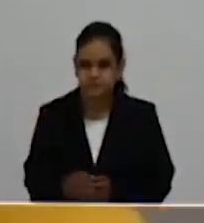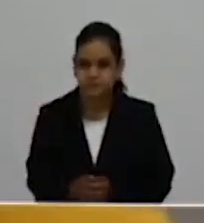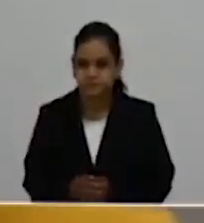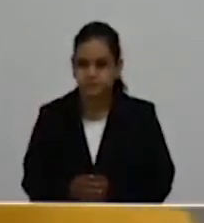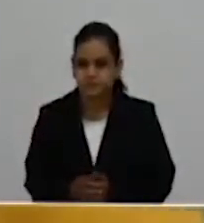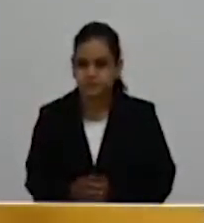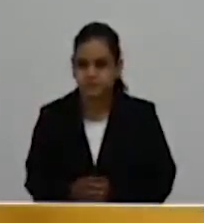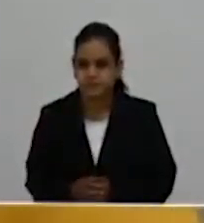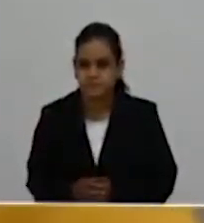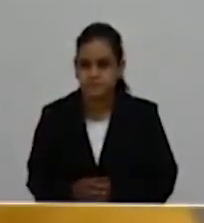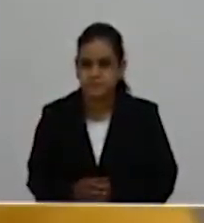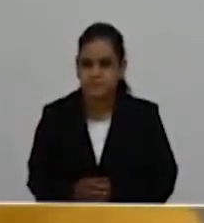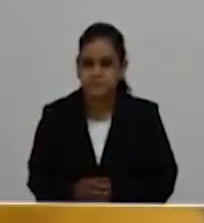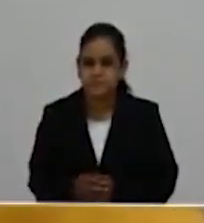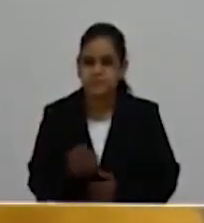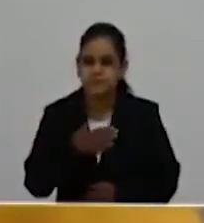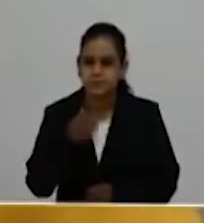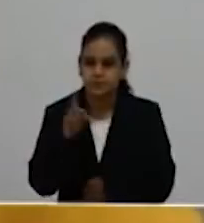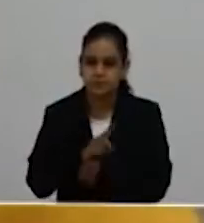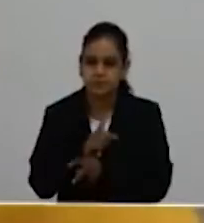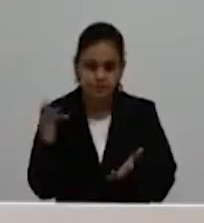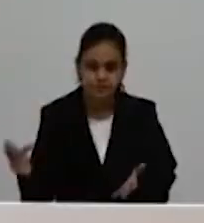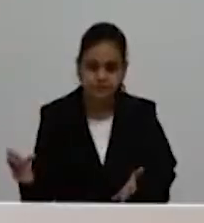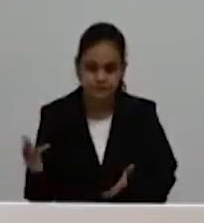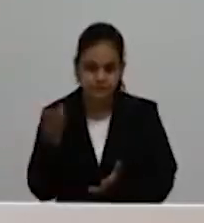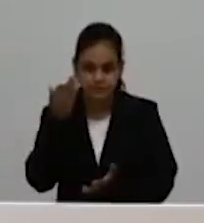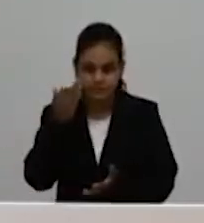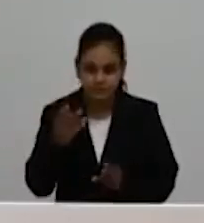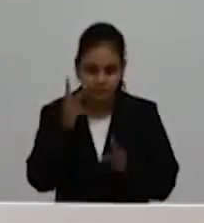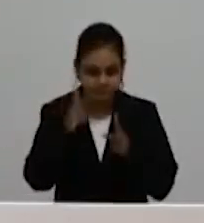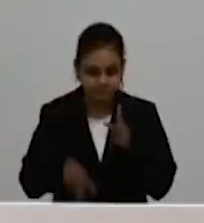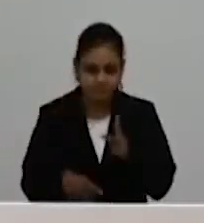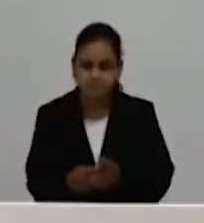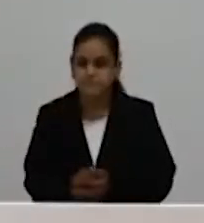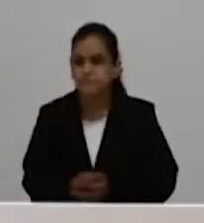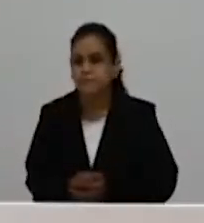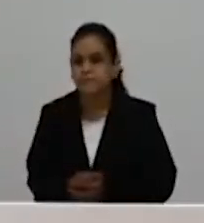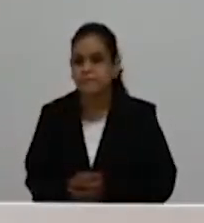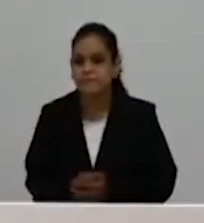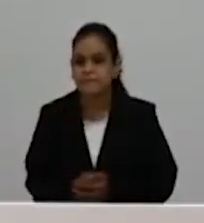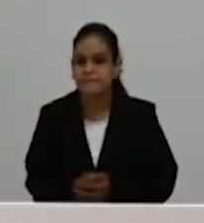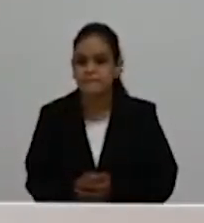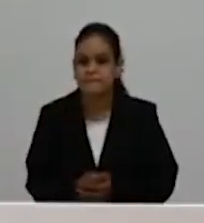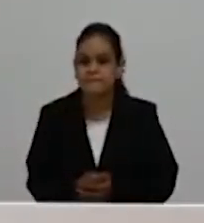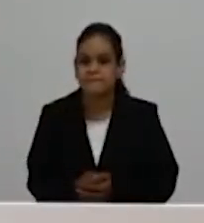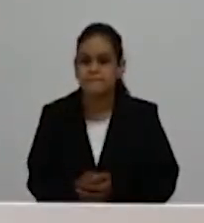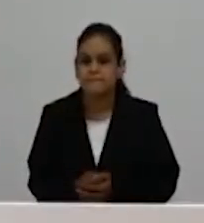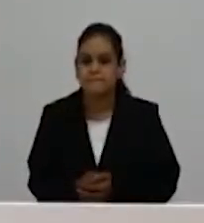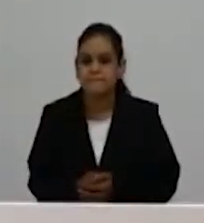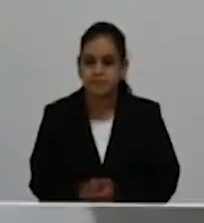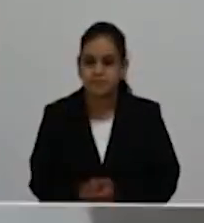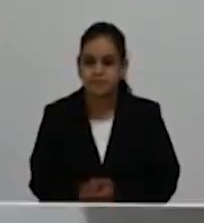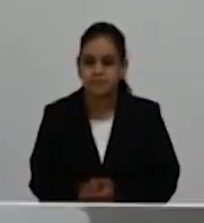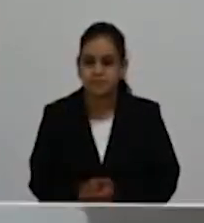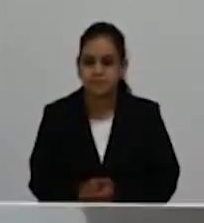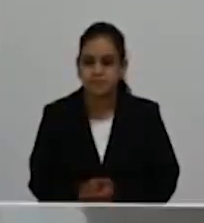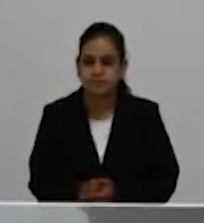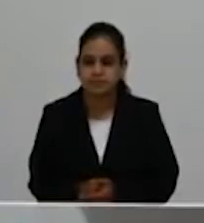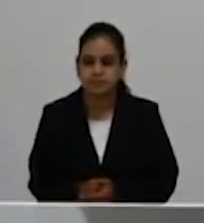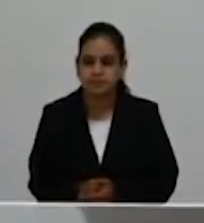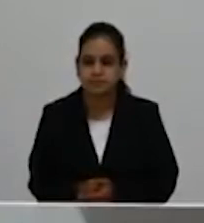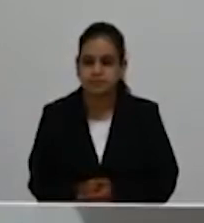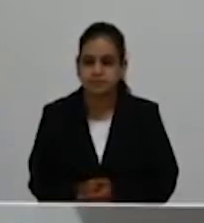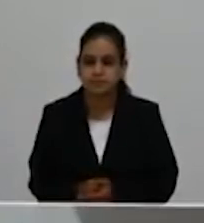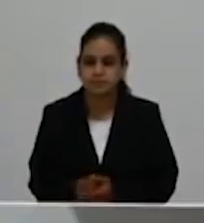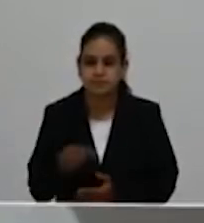cuestionamientos y correspondientes con tiempo de cinco minutos por ronda finalmente se tuvo el cierre de dos minutos por cada